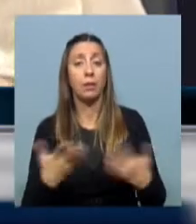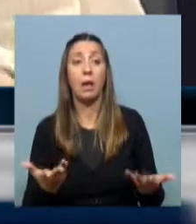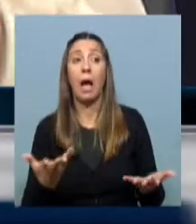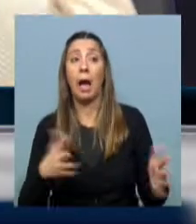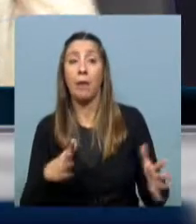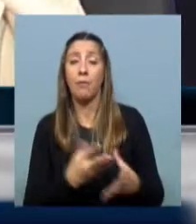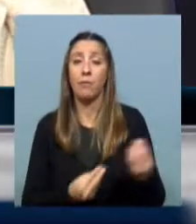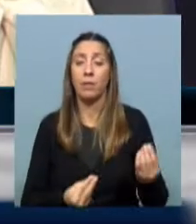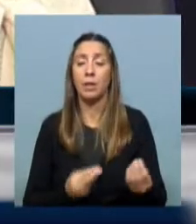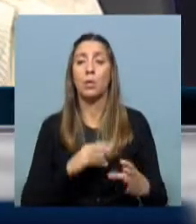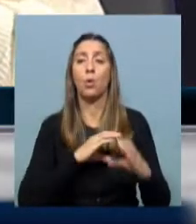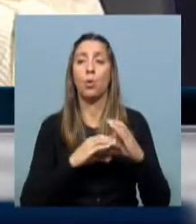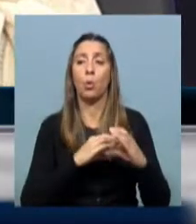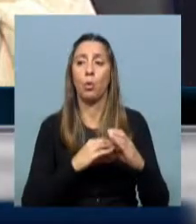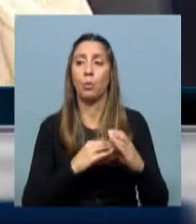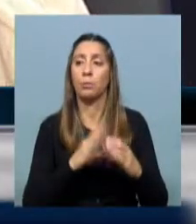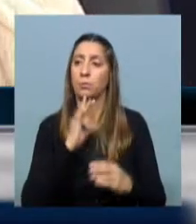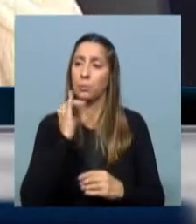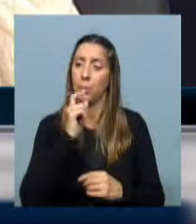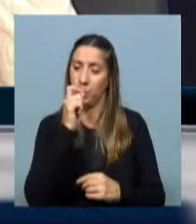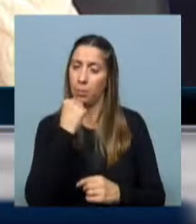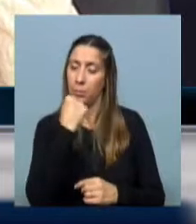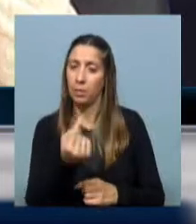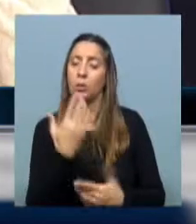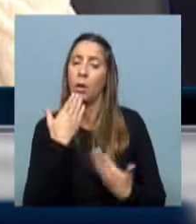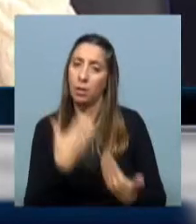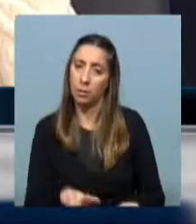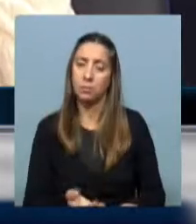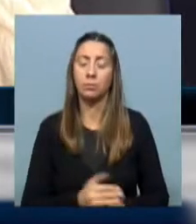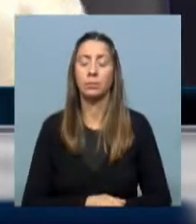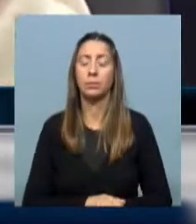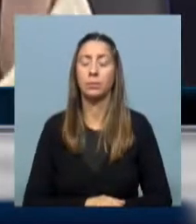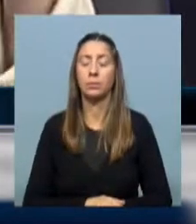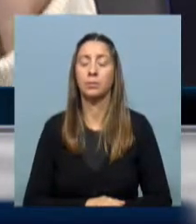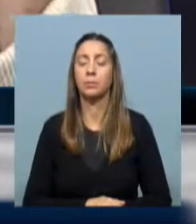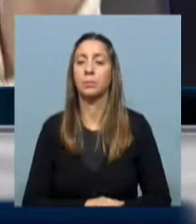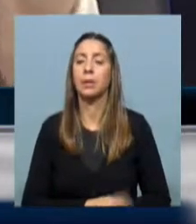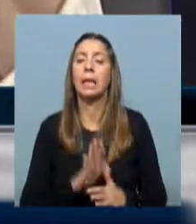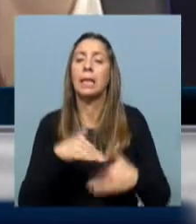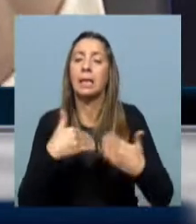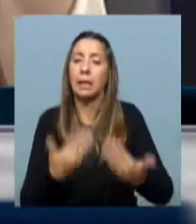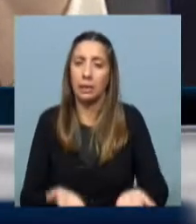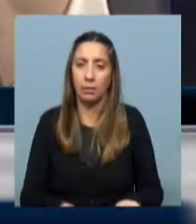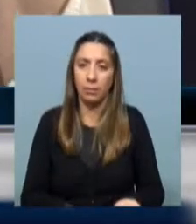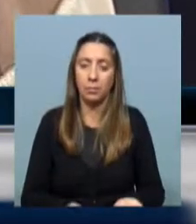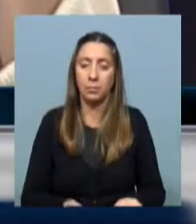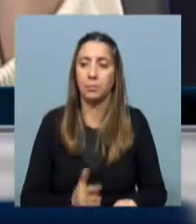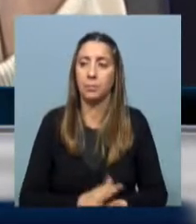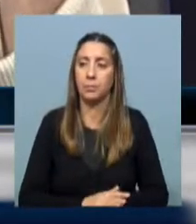tal vez haya fallado un poco la comunicación, que eso me lo hizo ver un periodista y yo le agradezco que me lo haya hecho ver, y lo hemos estado, después de que